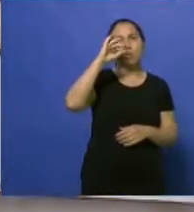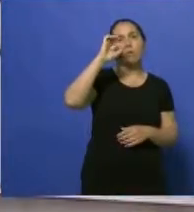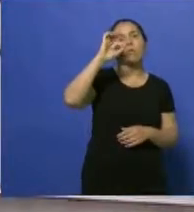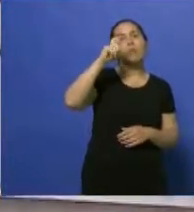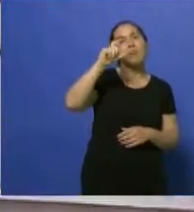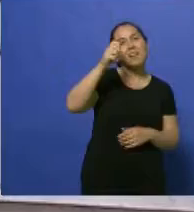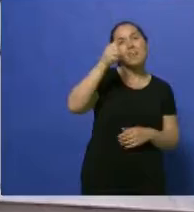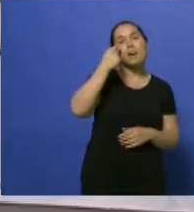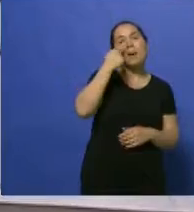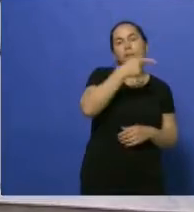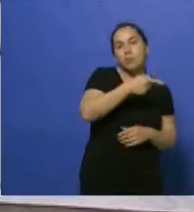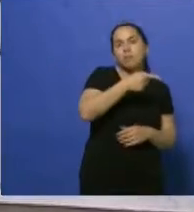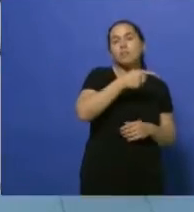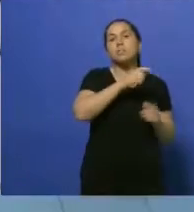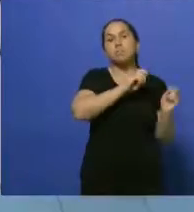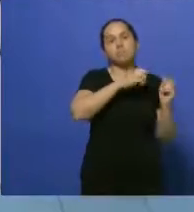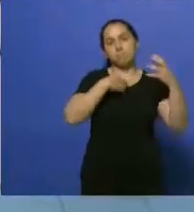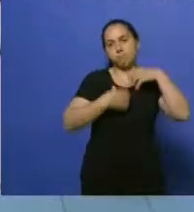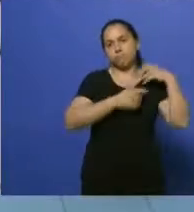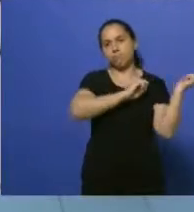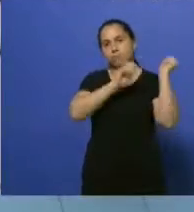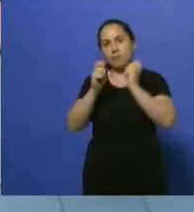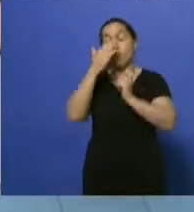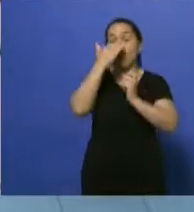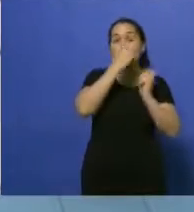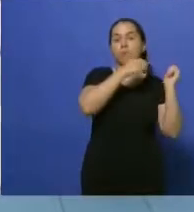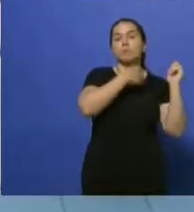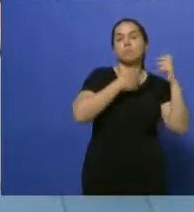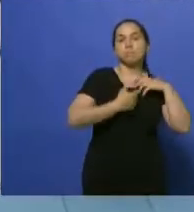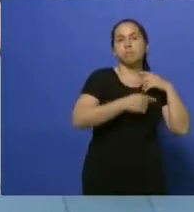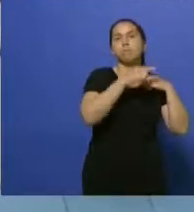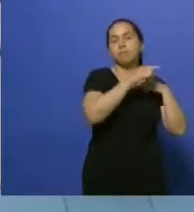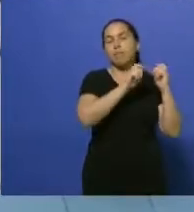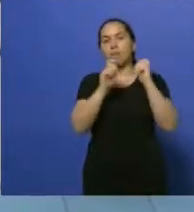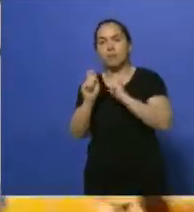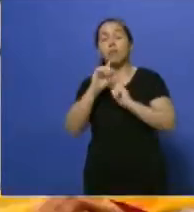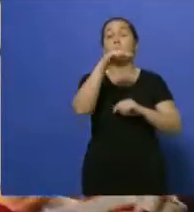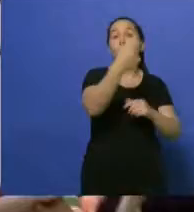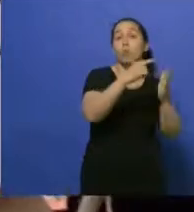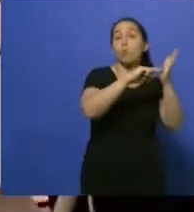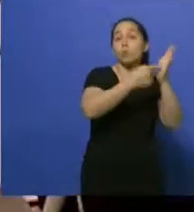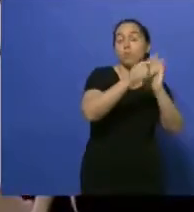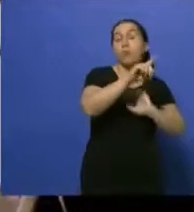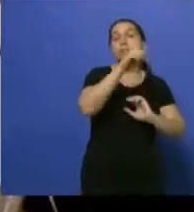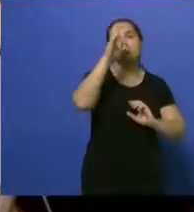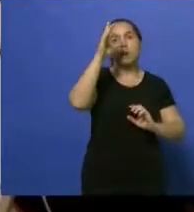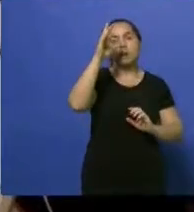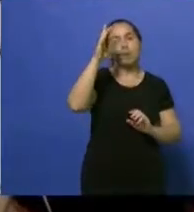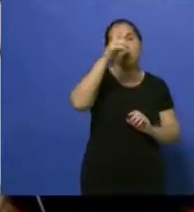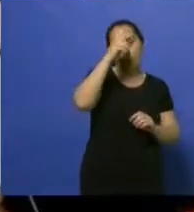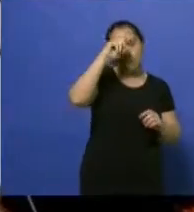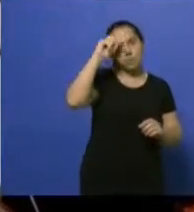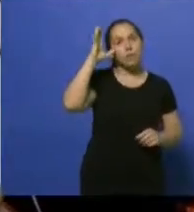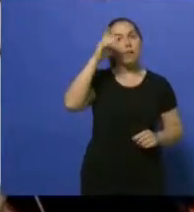la ablación. Inmediatamente llegaron equipos del Hospital Italiano de Buenos Aires y de la capital provincial. Los profesionales